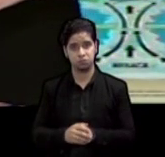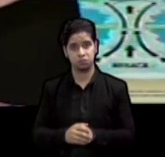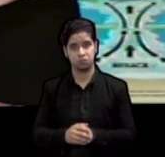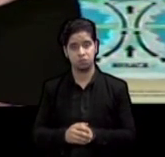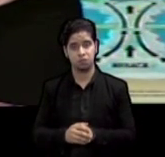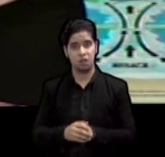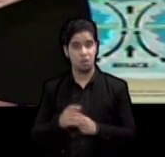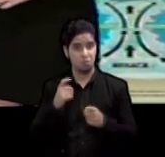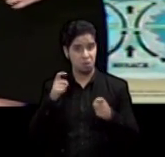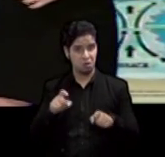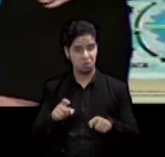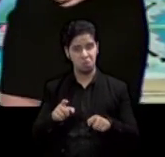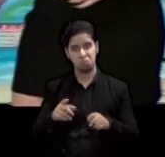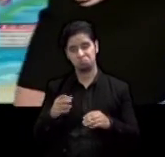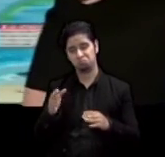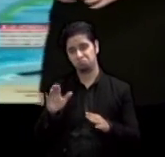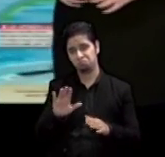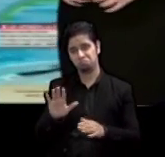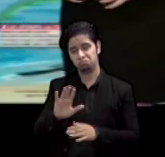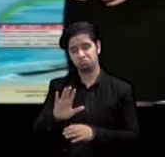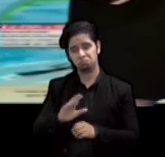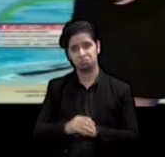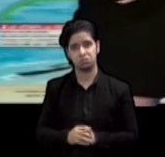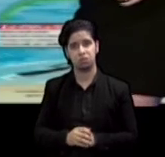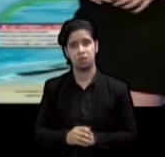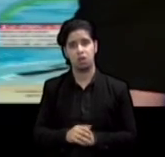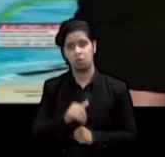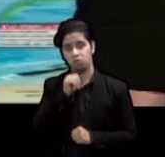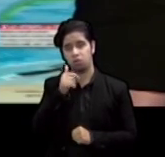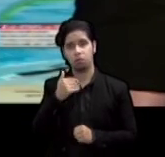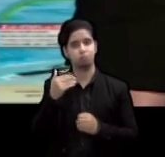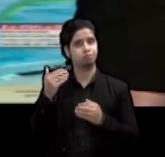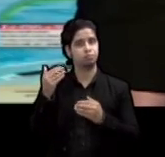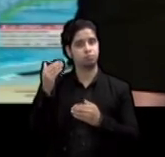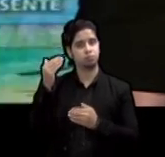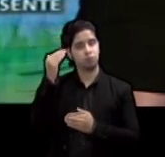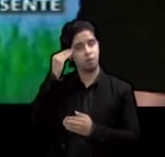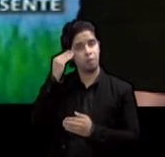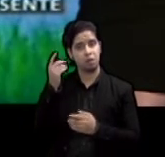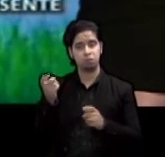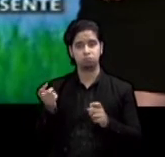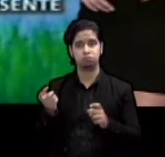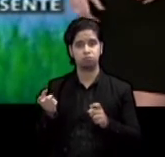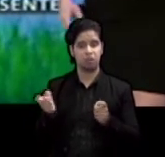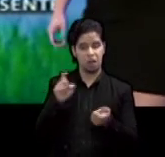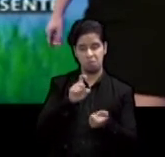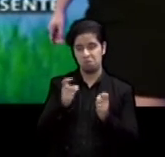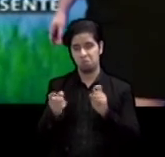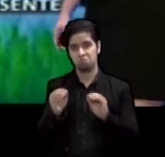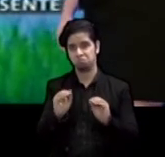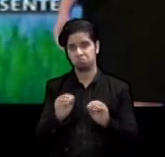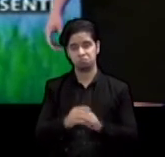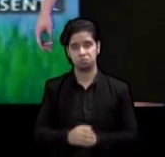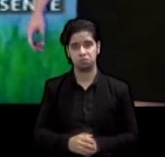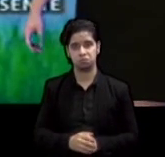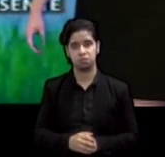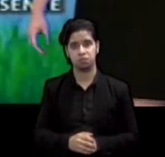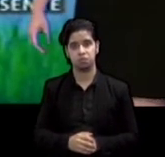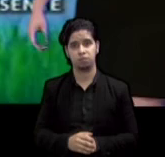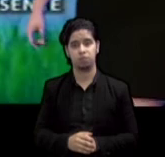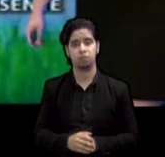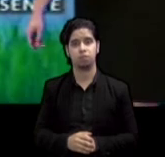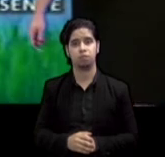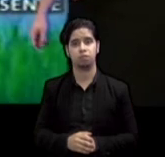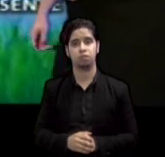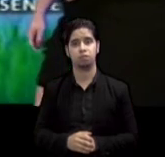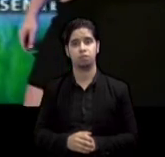submarinas al norte de la isla y no esperamos ningún cambio significativo, un leve aumento en el oleaje desde esta noche, no más de 6 pies. Deteriorada